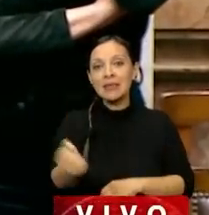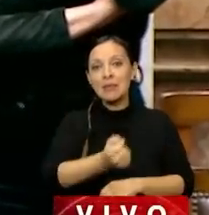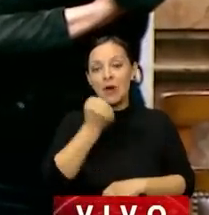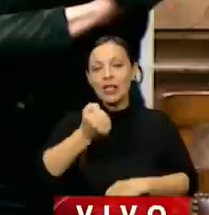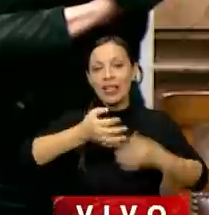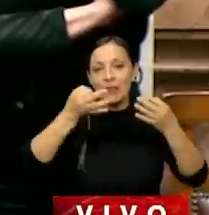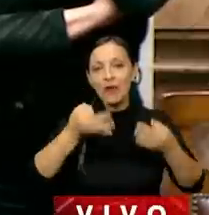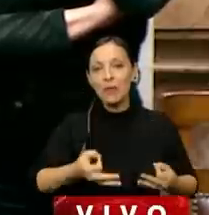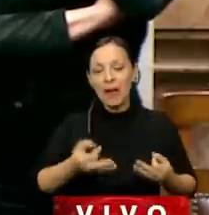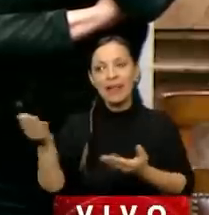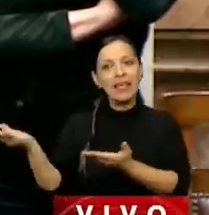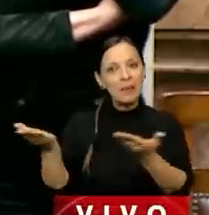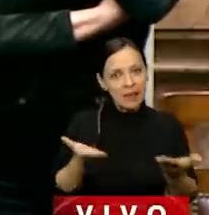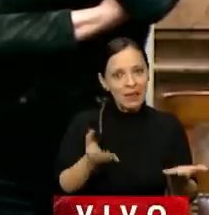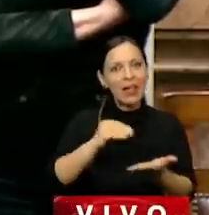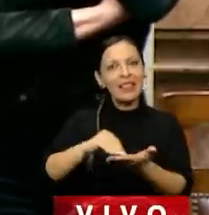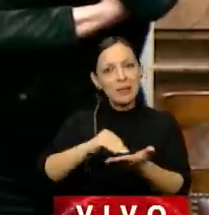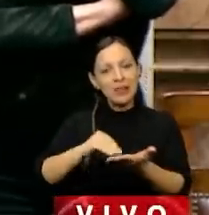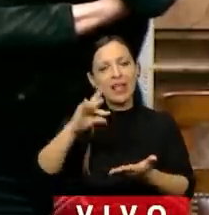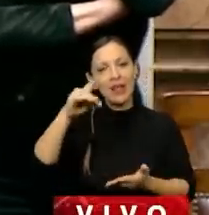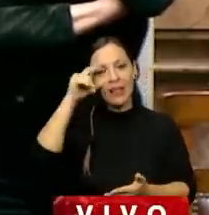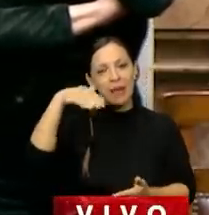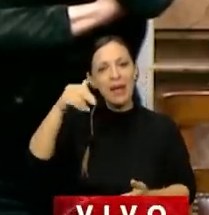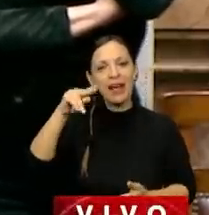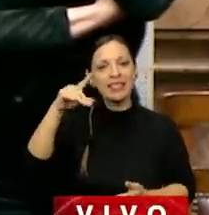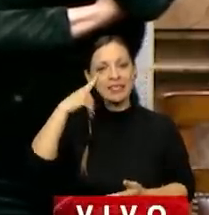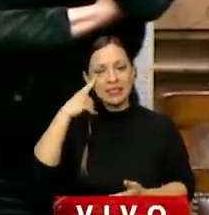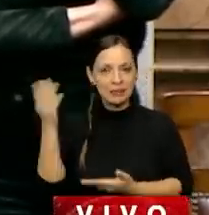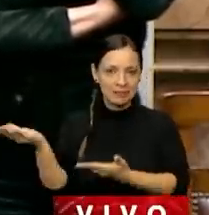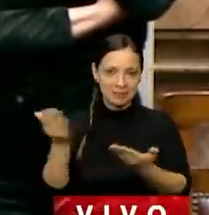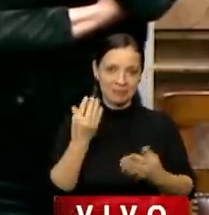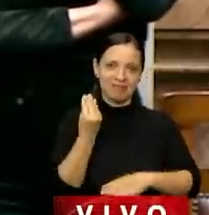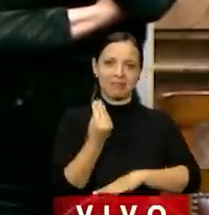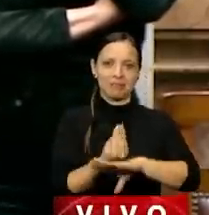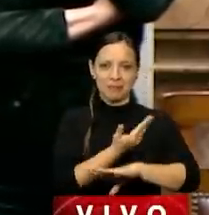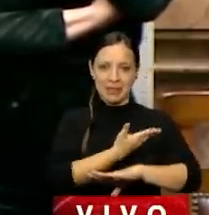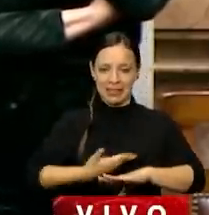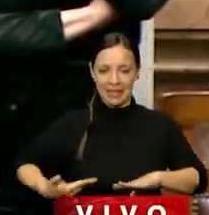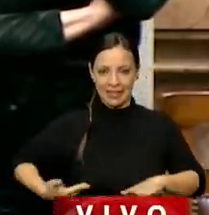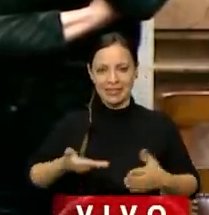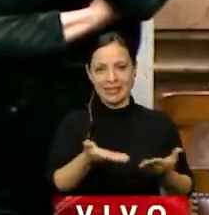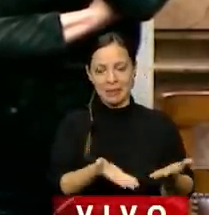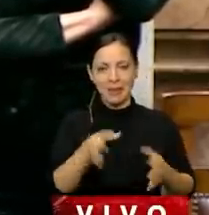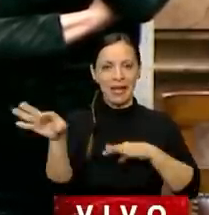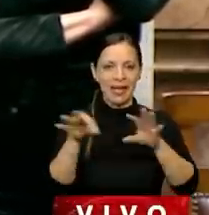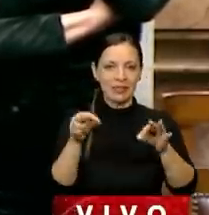formal. Invito al diputado Omar De Marchi a asumir la presidencia de la Cámara para